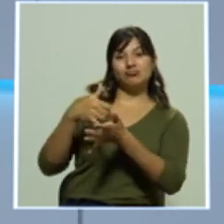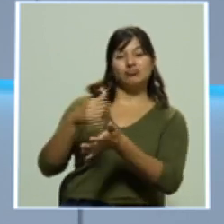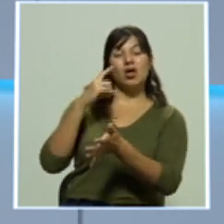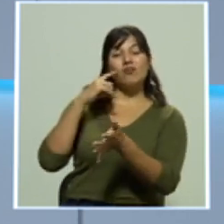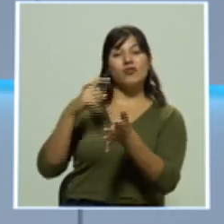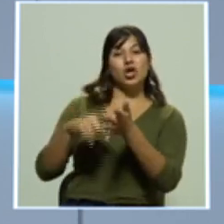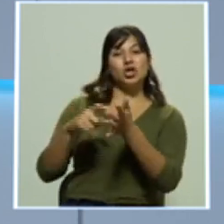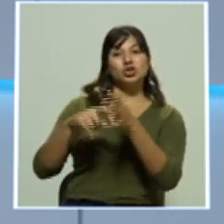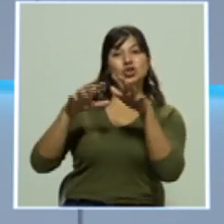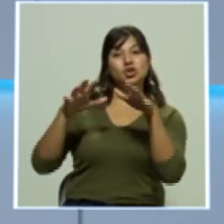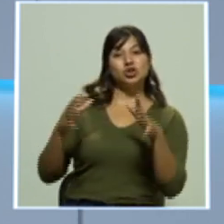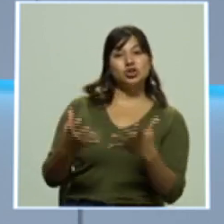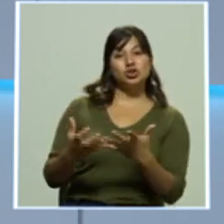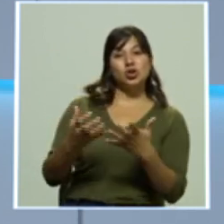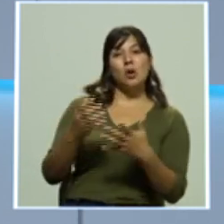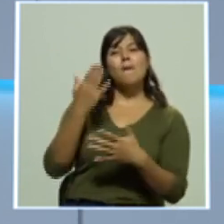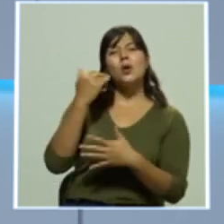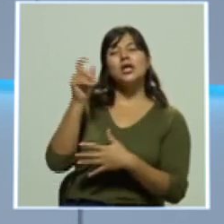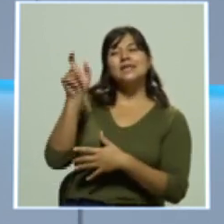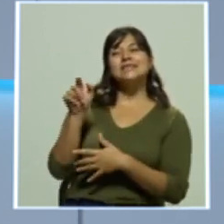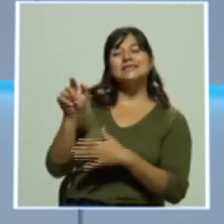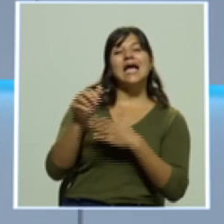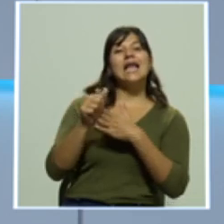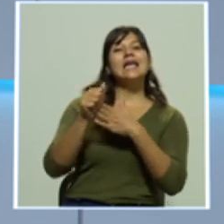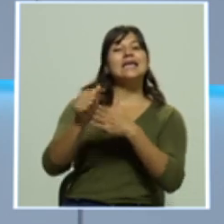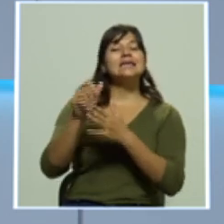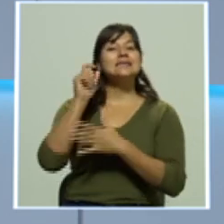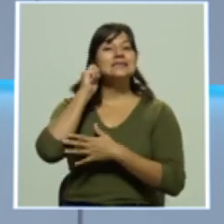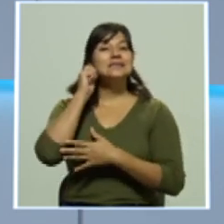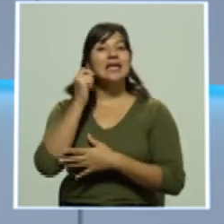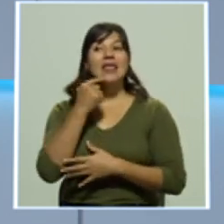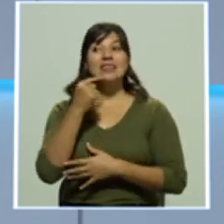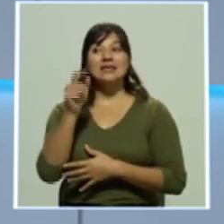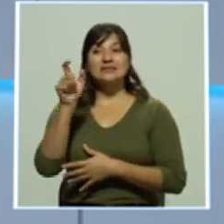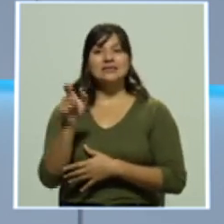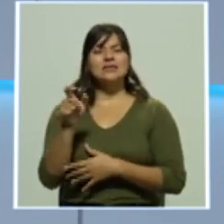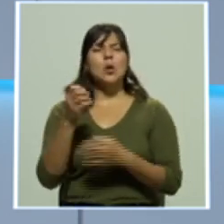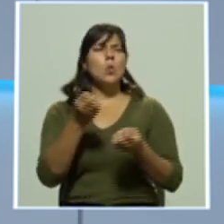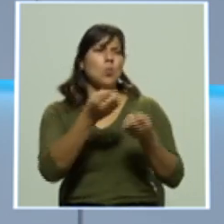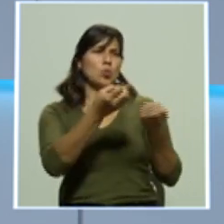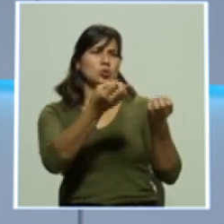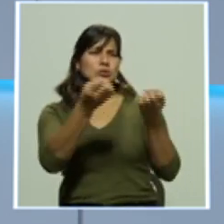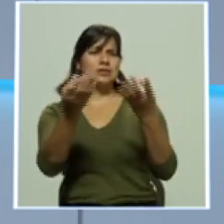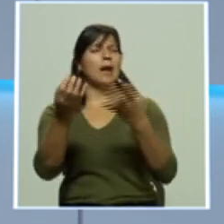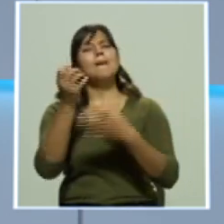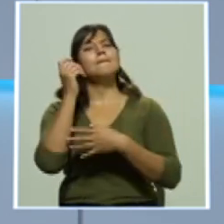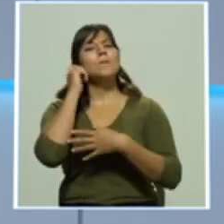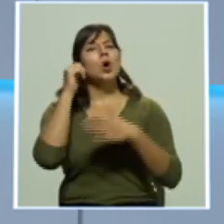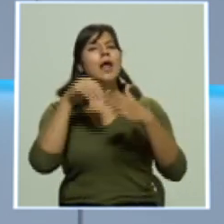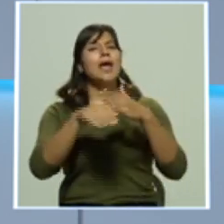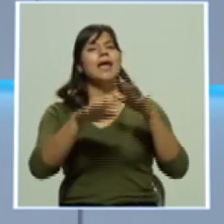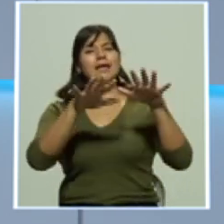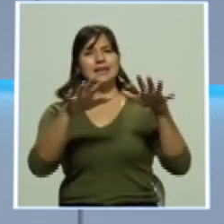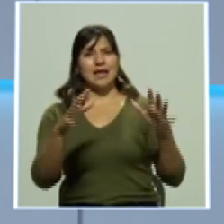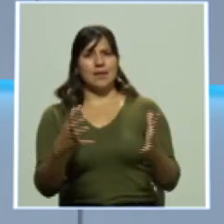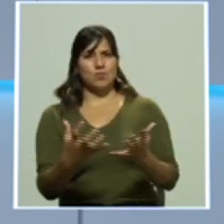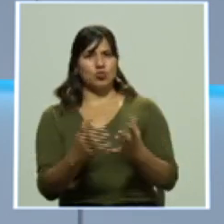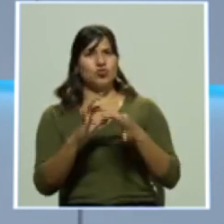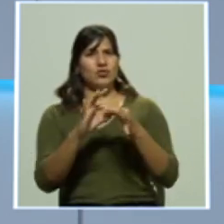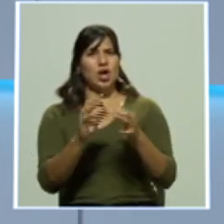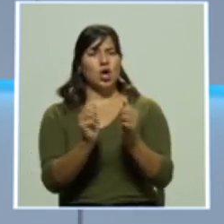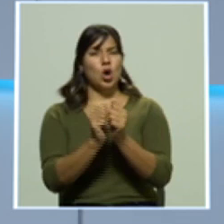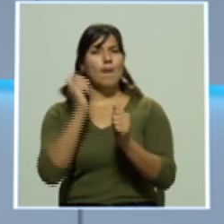por su liderazgo femenino. Según la exmandataria, aunque hay gran cantidad de mujeres en la esfera política,